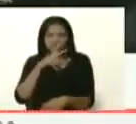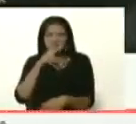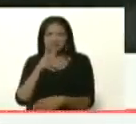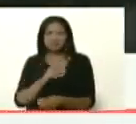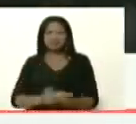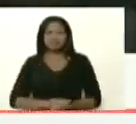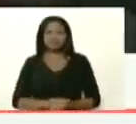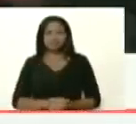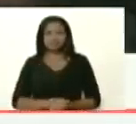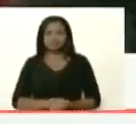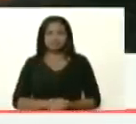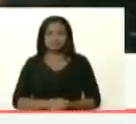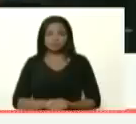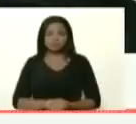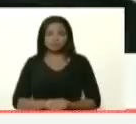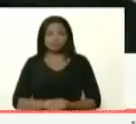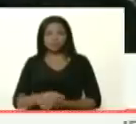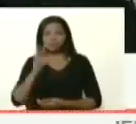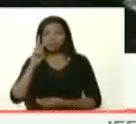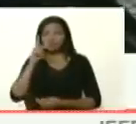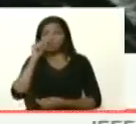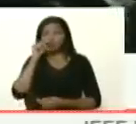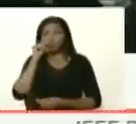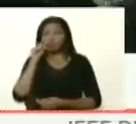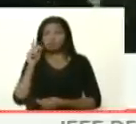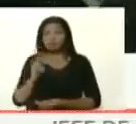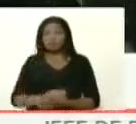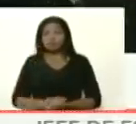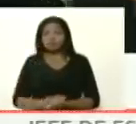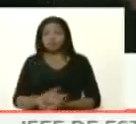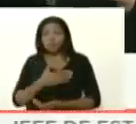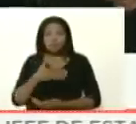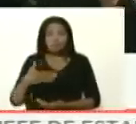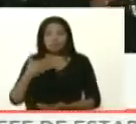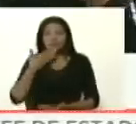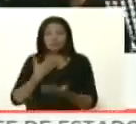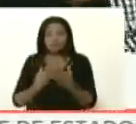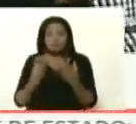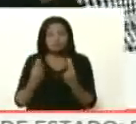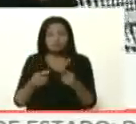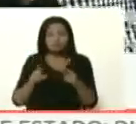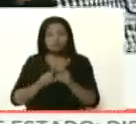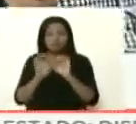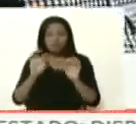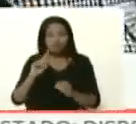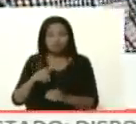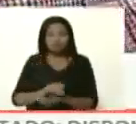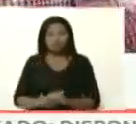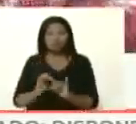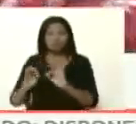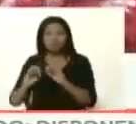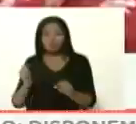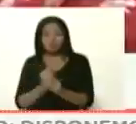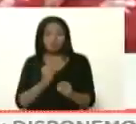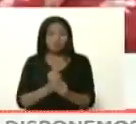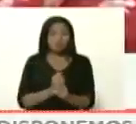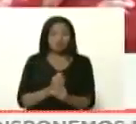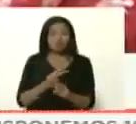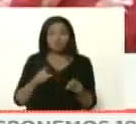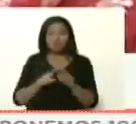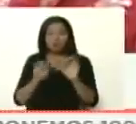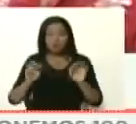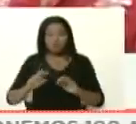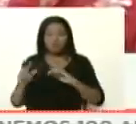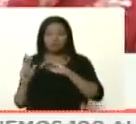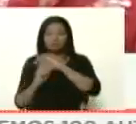esa penuria, general Velázquez Araguayán. Quiero agradecerle a usted y a todos los trabajadores de Conviasa